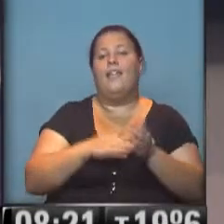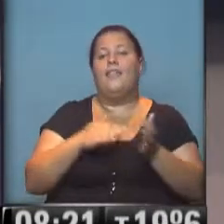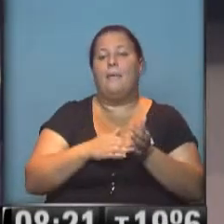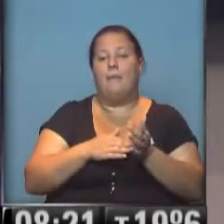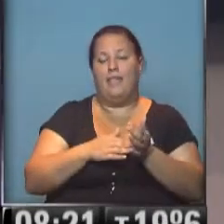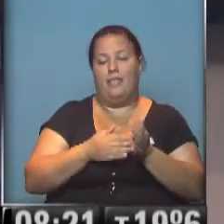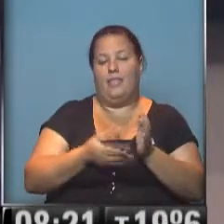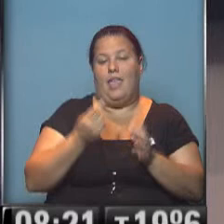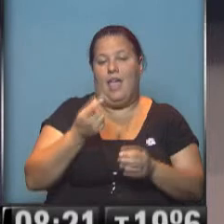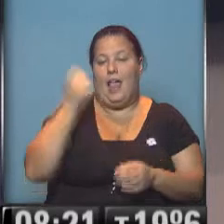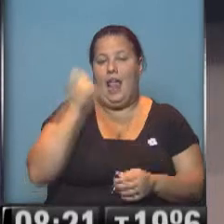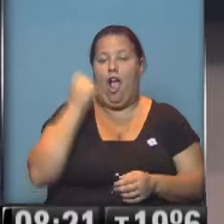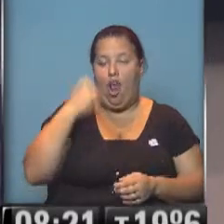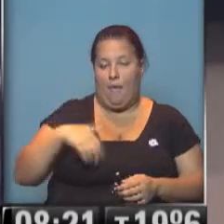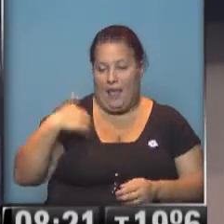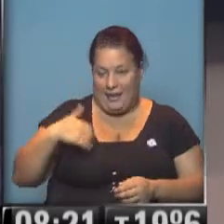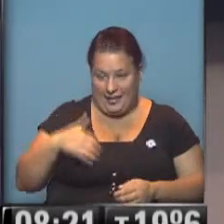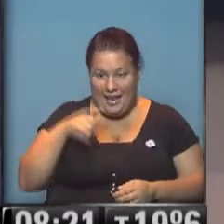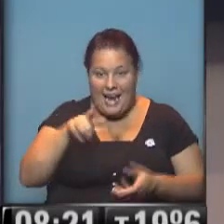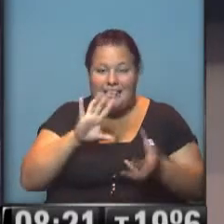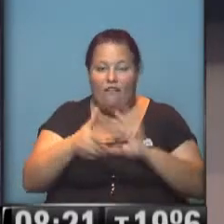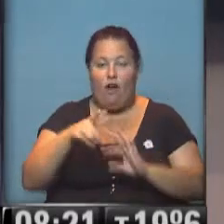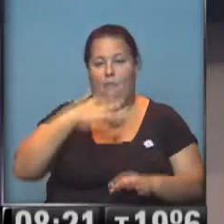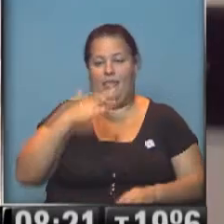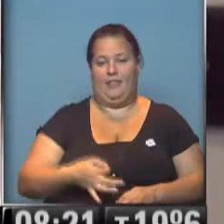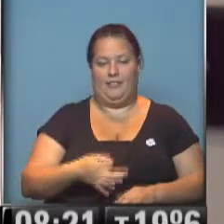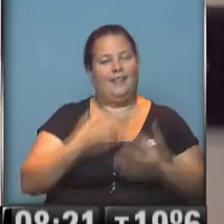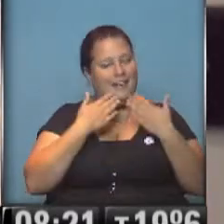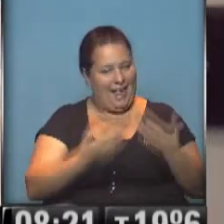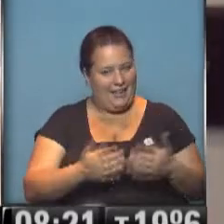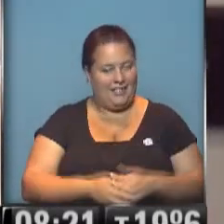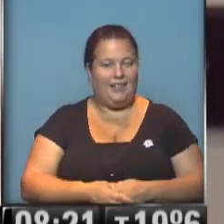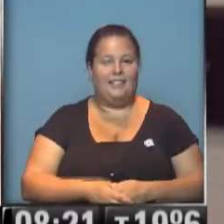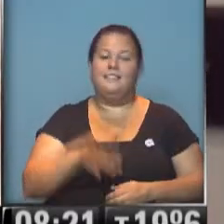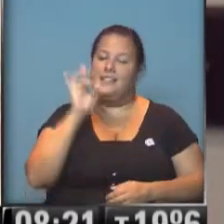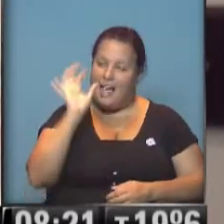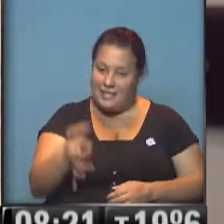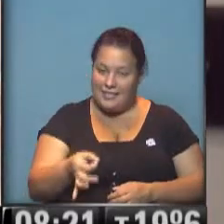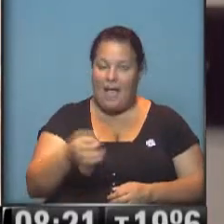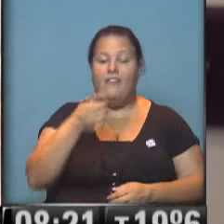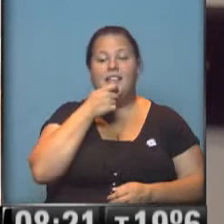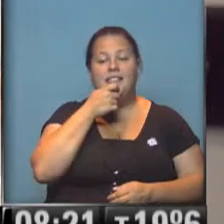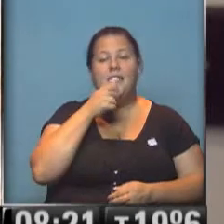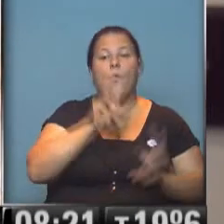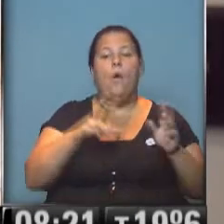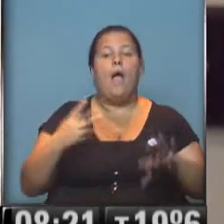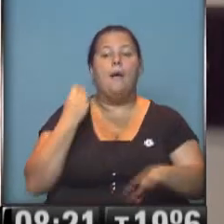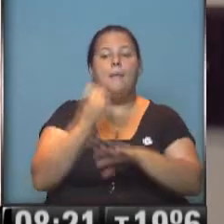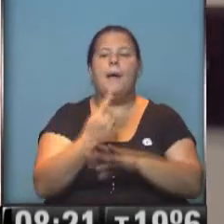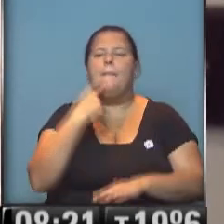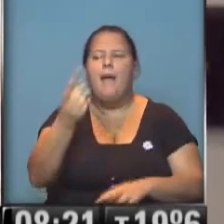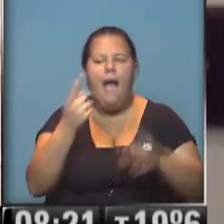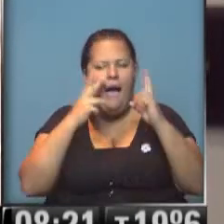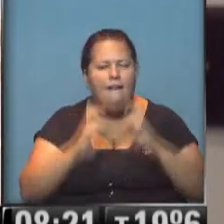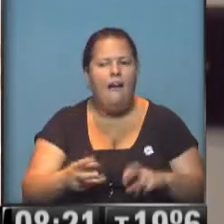veces del destino que tuvo la economía argentina de este tipo de decisiones gracias raúl dellatorre ya sabes si tiene que elegir al candidato pregunta